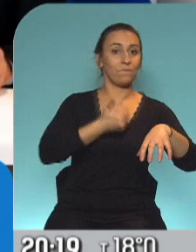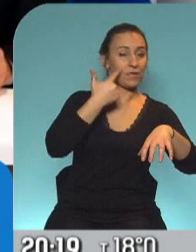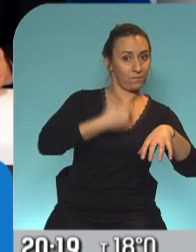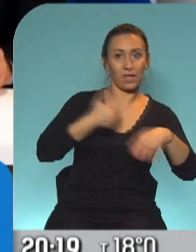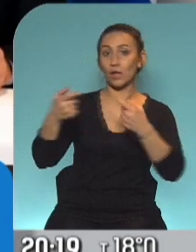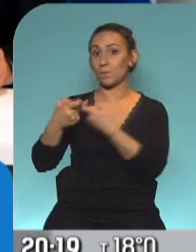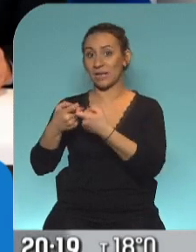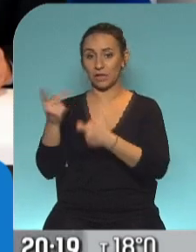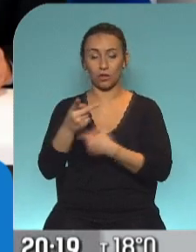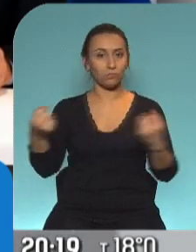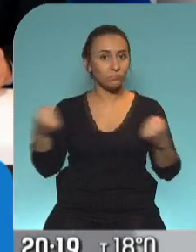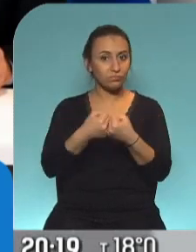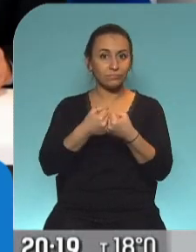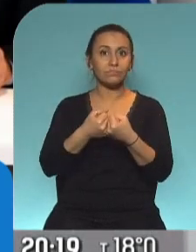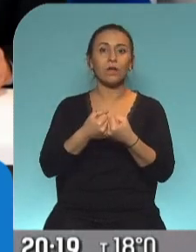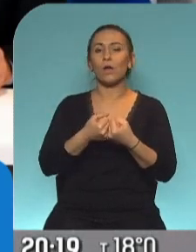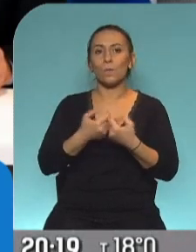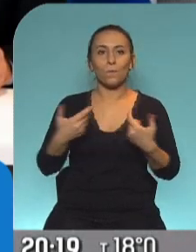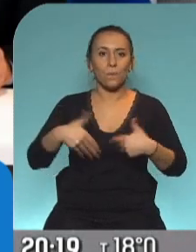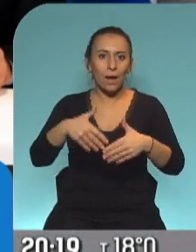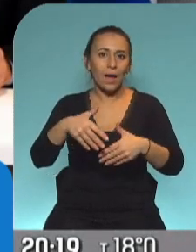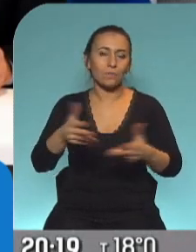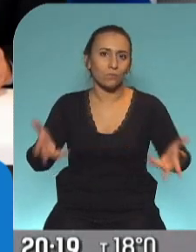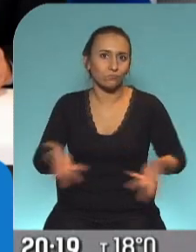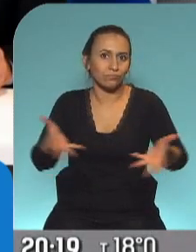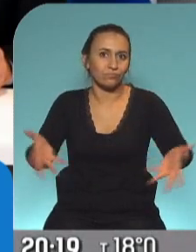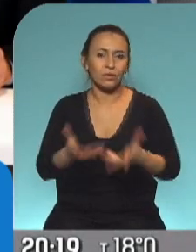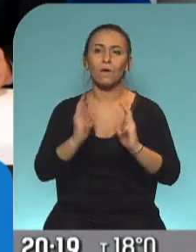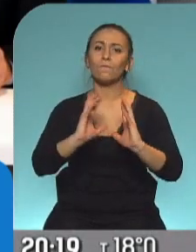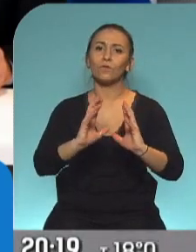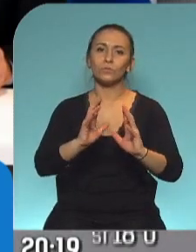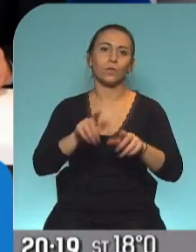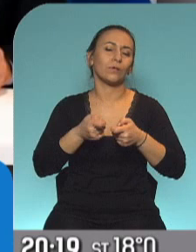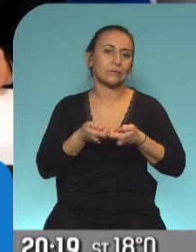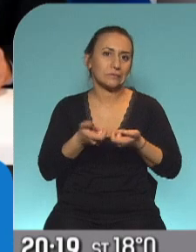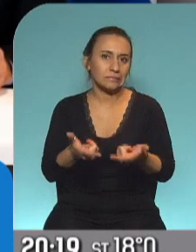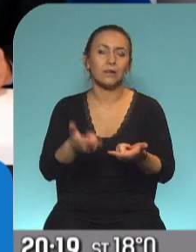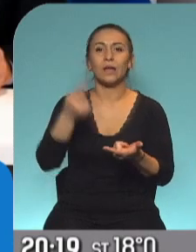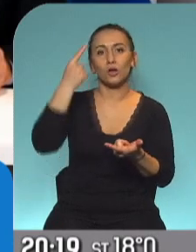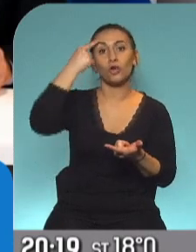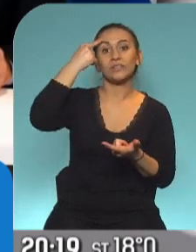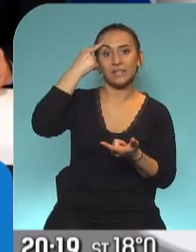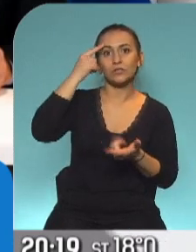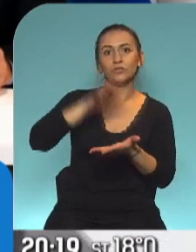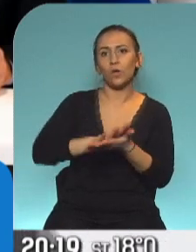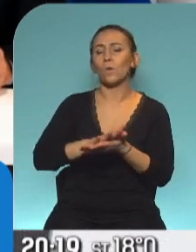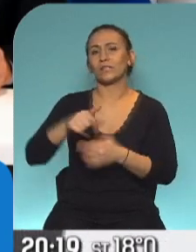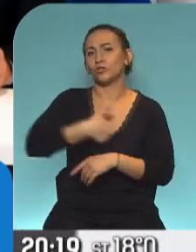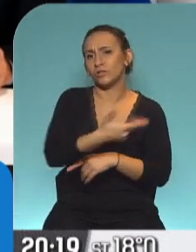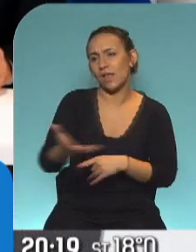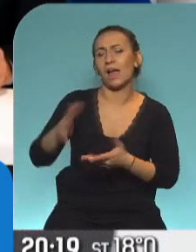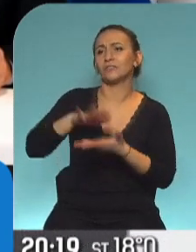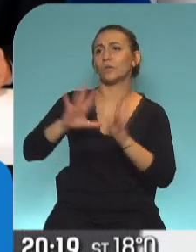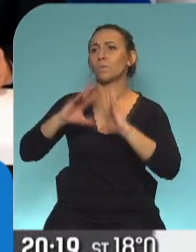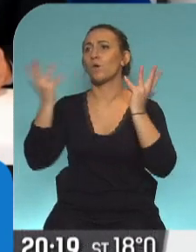unir fuerzas para que el fútbol sirva como plataforma de sensibilización acerca de diversas cuestiones sociales y medioambientales. Bueno. En concreto,